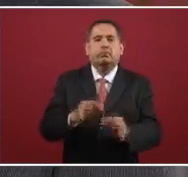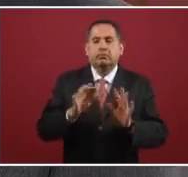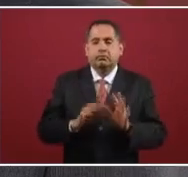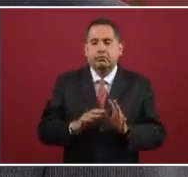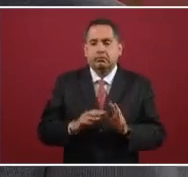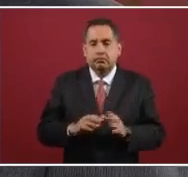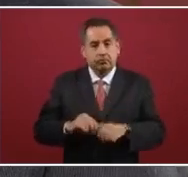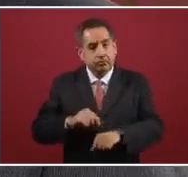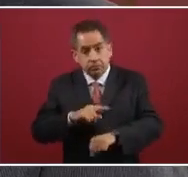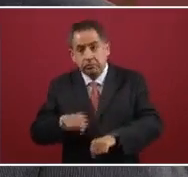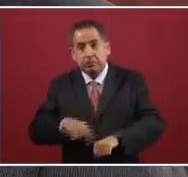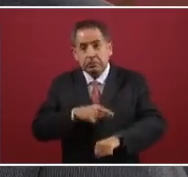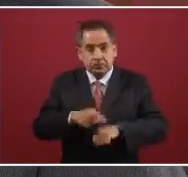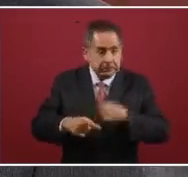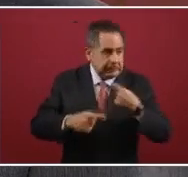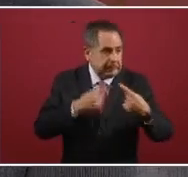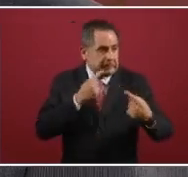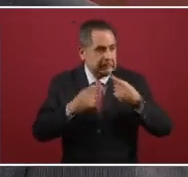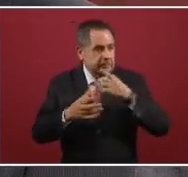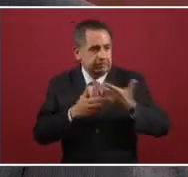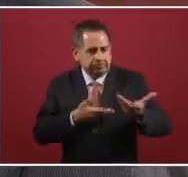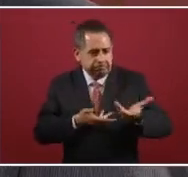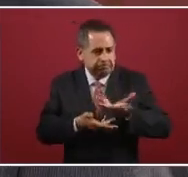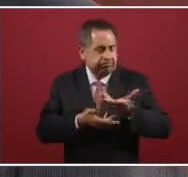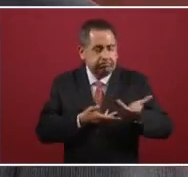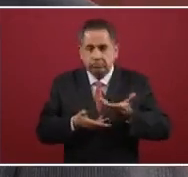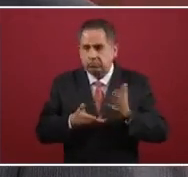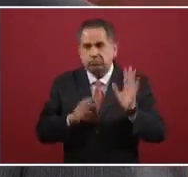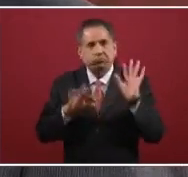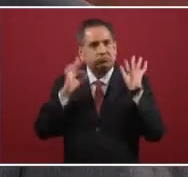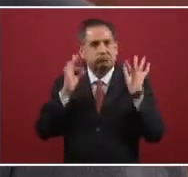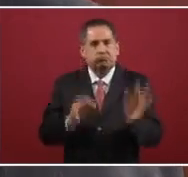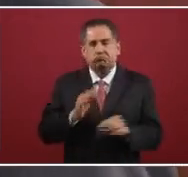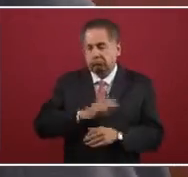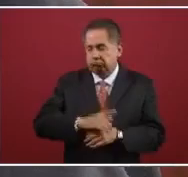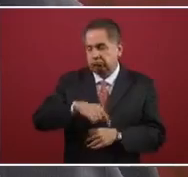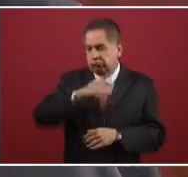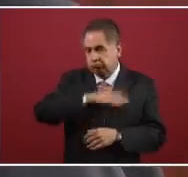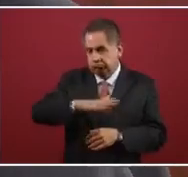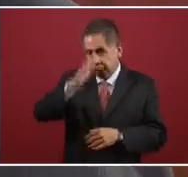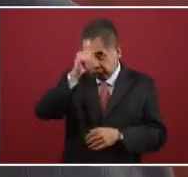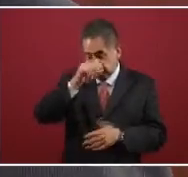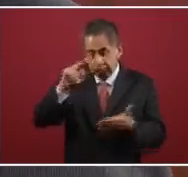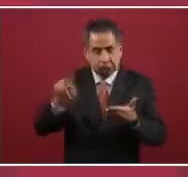muchas horas de negociación, pero se llegó a un acuerdo y